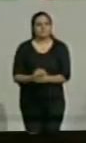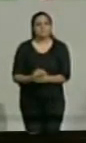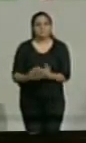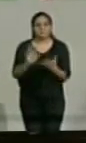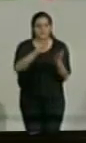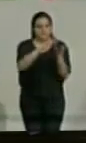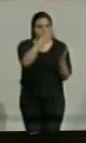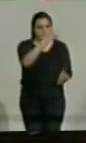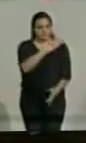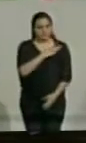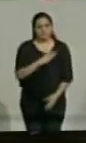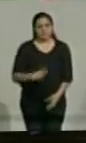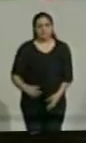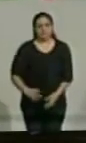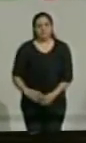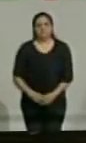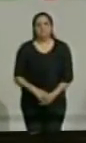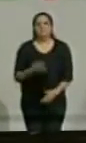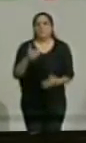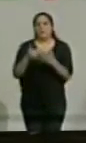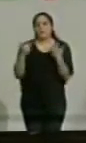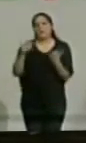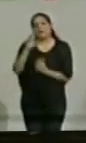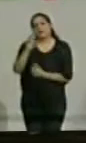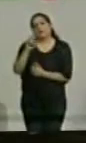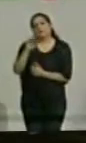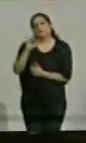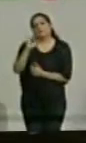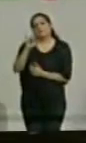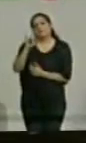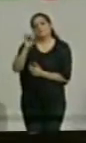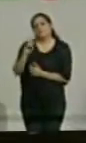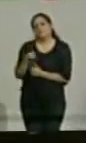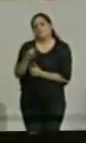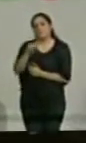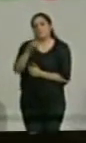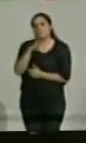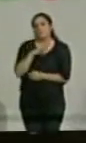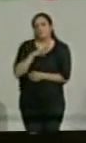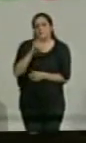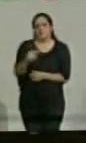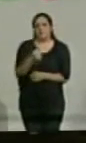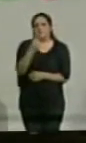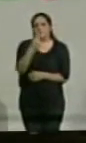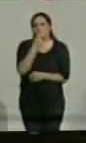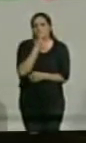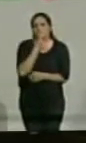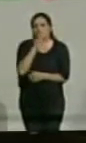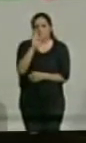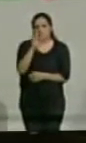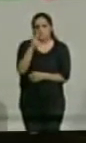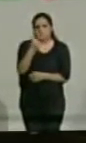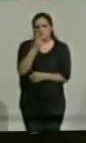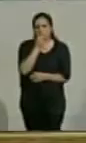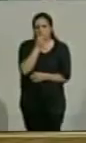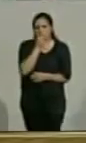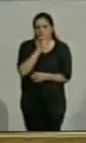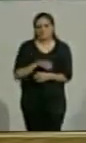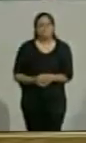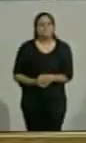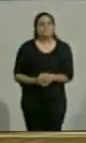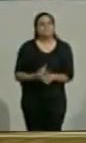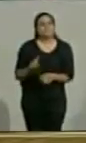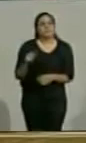Gracias, candidata. Candidato Niceto Becerra, 1 minuto 41 segundos. Sí, yo le